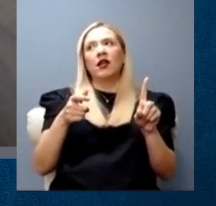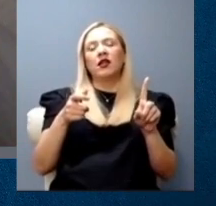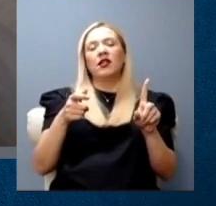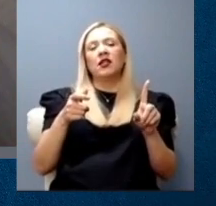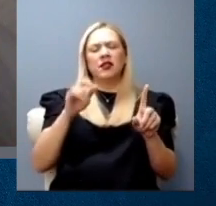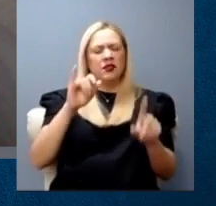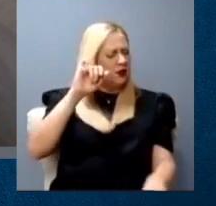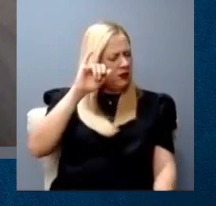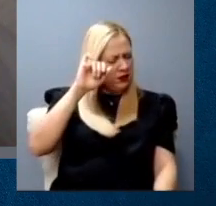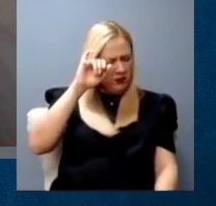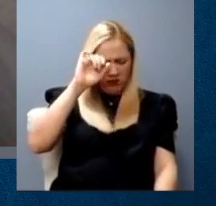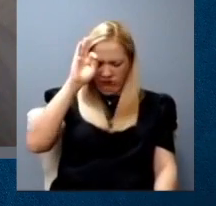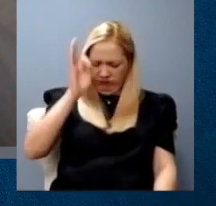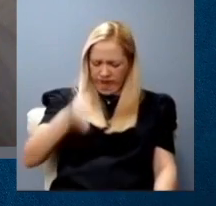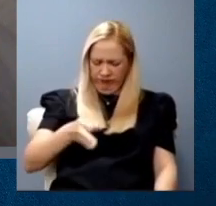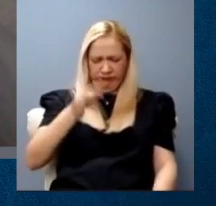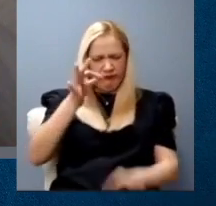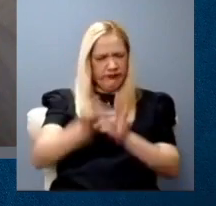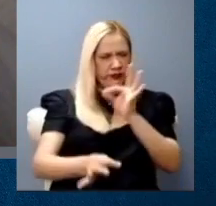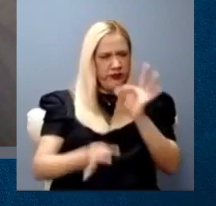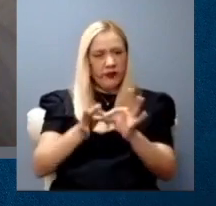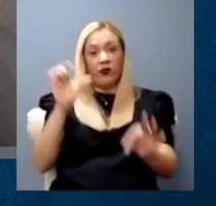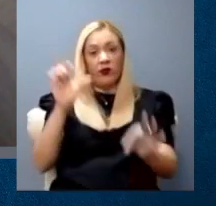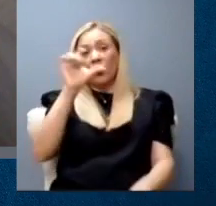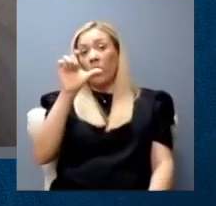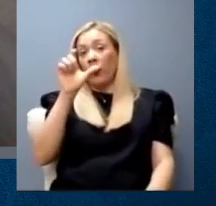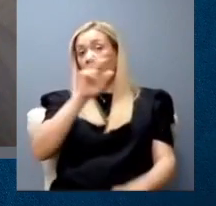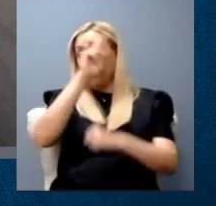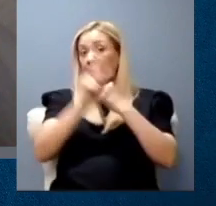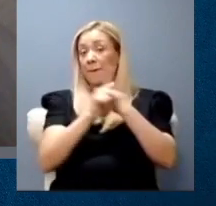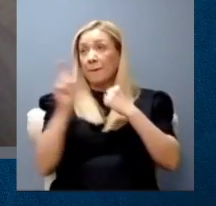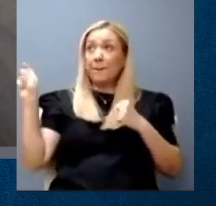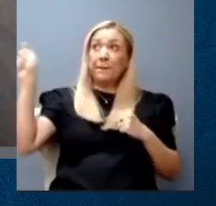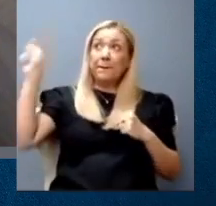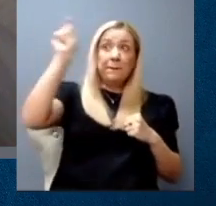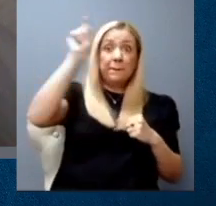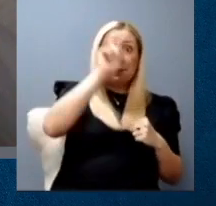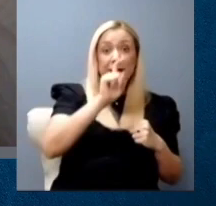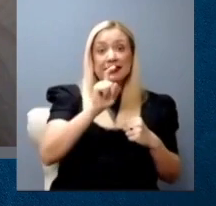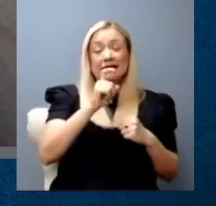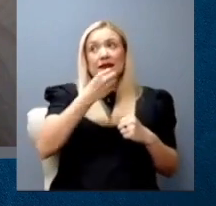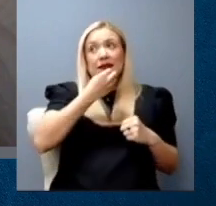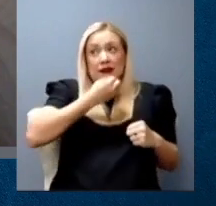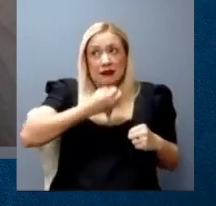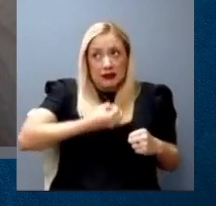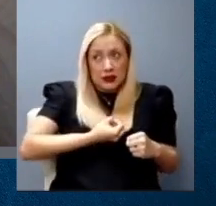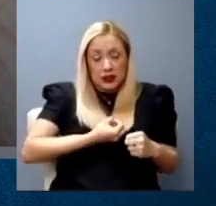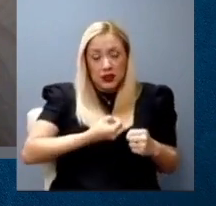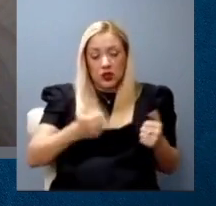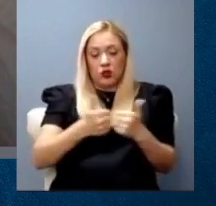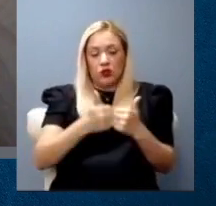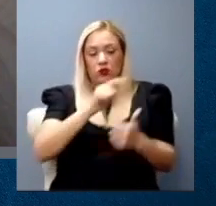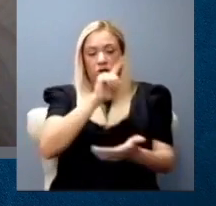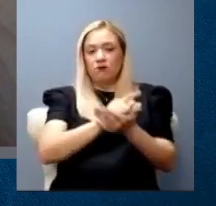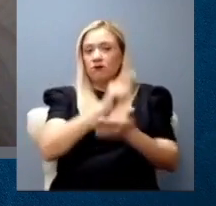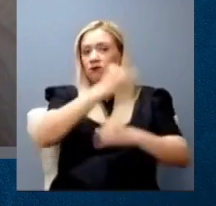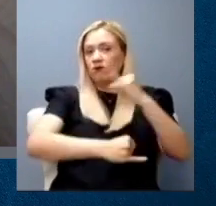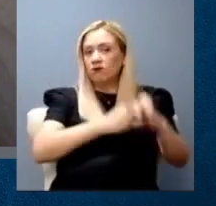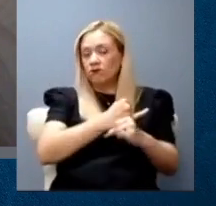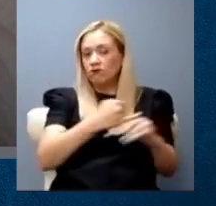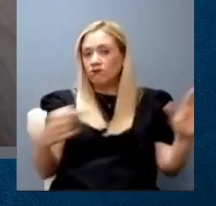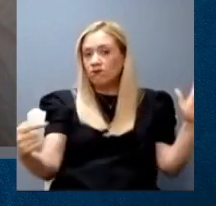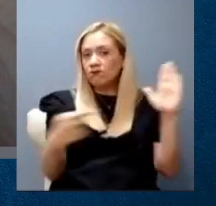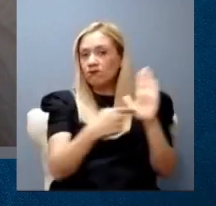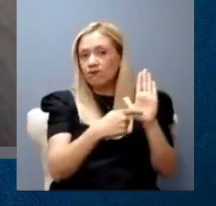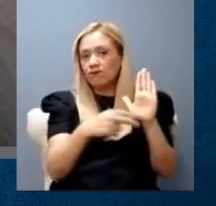las obligaciones. Entonces, cuando los países se obligan a través de una convención, a través de un instrumento